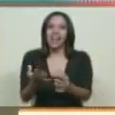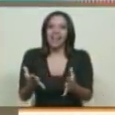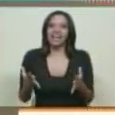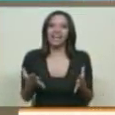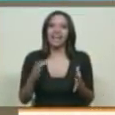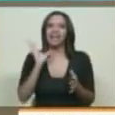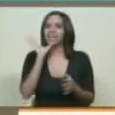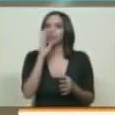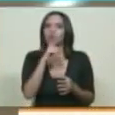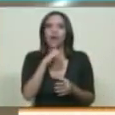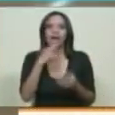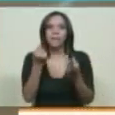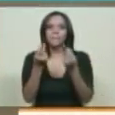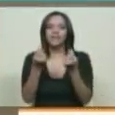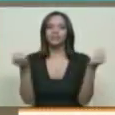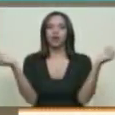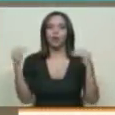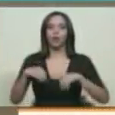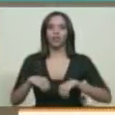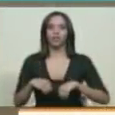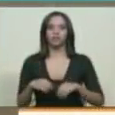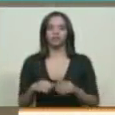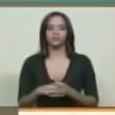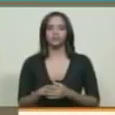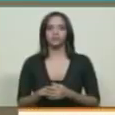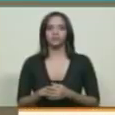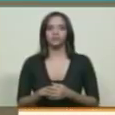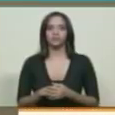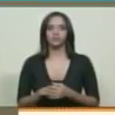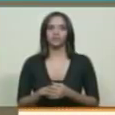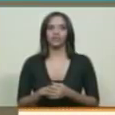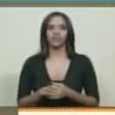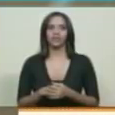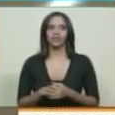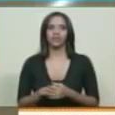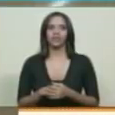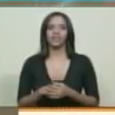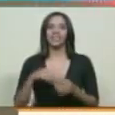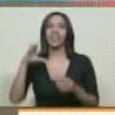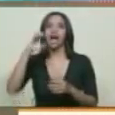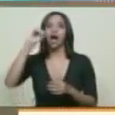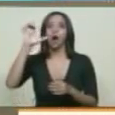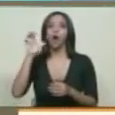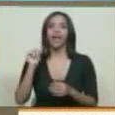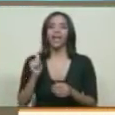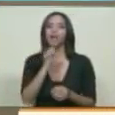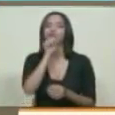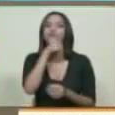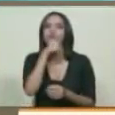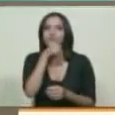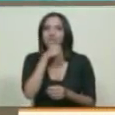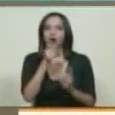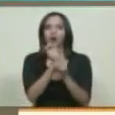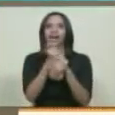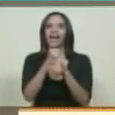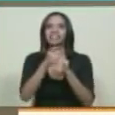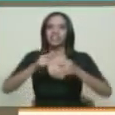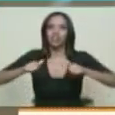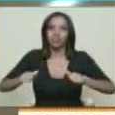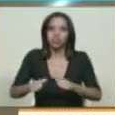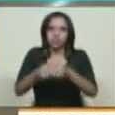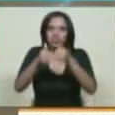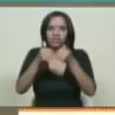no existen precios acordados. Pero existen guarimberos. Joaquín 4 dice: la OEA no tiene arreglo, es un viejo tumor que solo extirpándolo del cuerpo